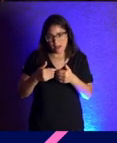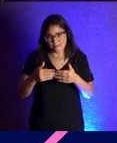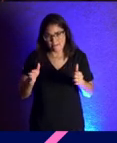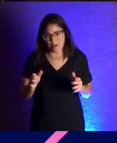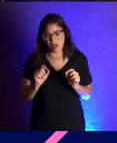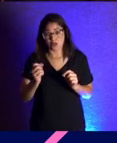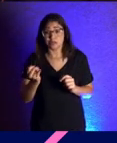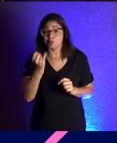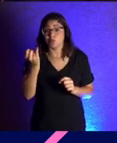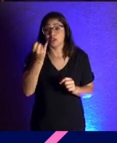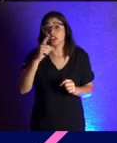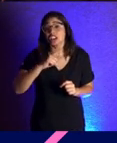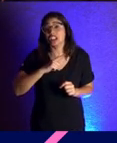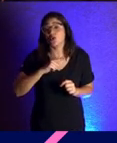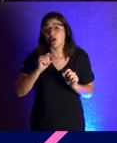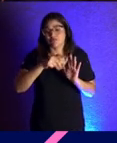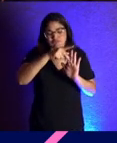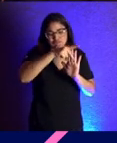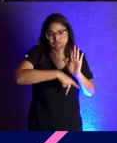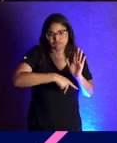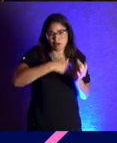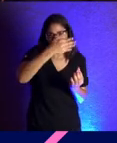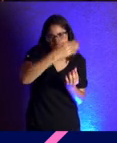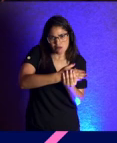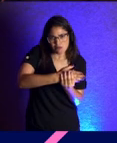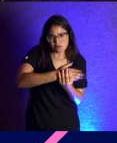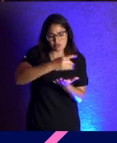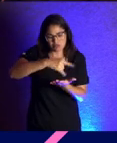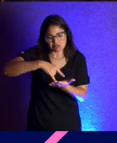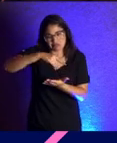documentación es fuerte y que tenga acceso a este tipo de datos.